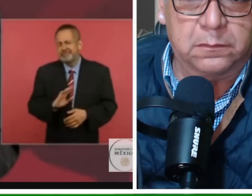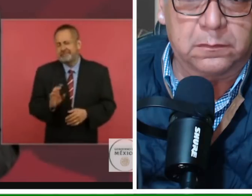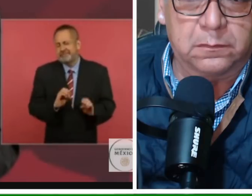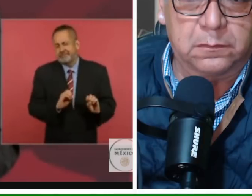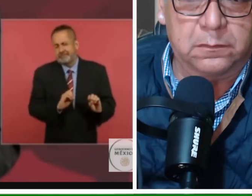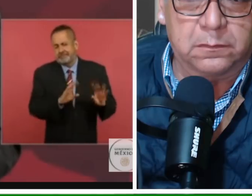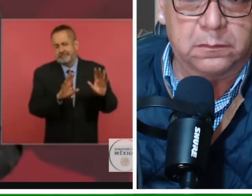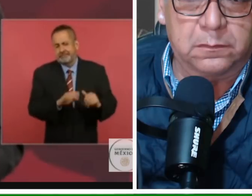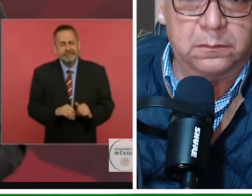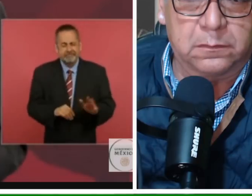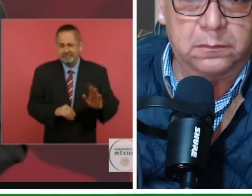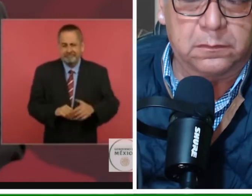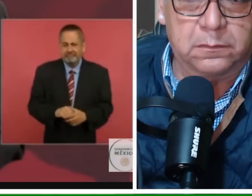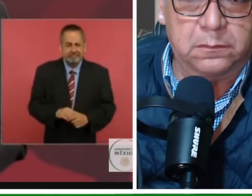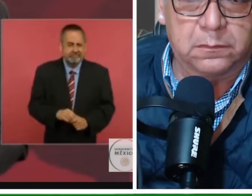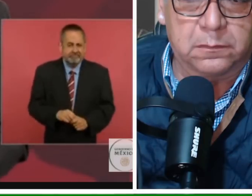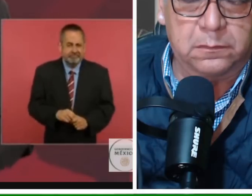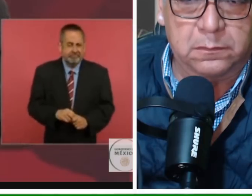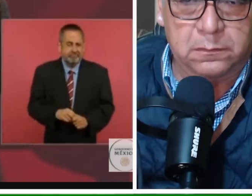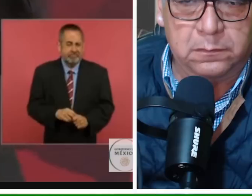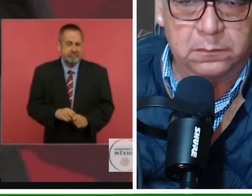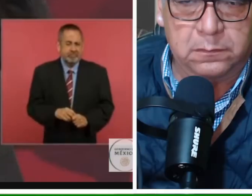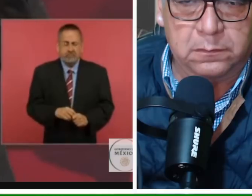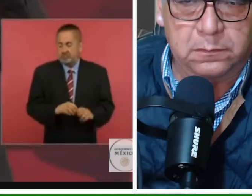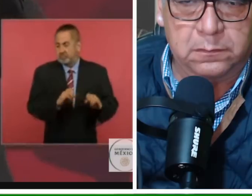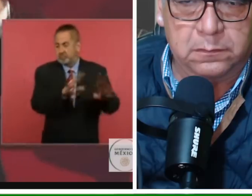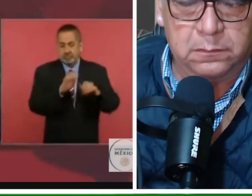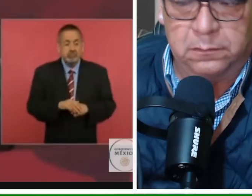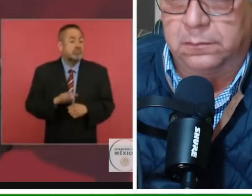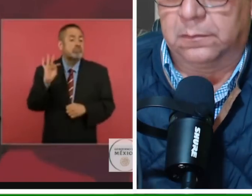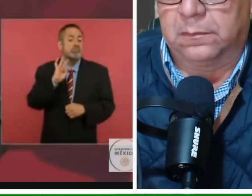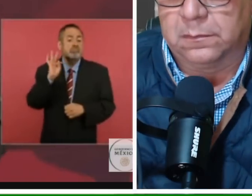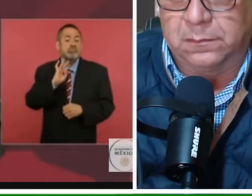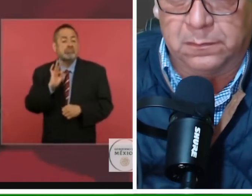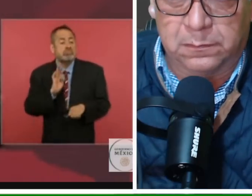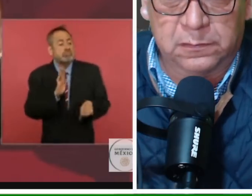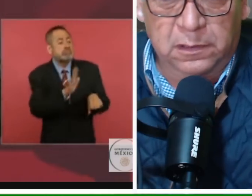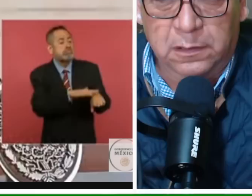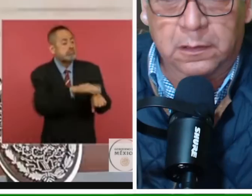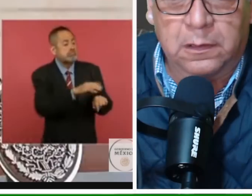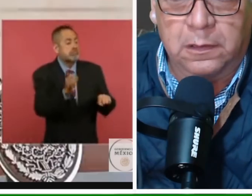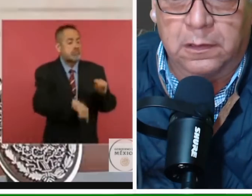no. Entonces, ¿sí se imaginan? Primero,